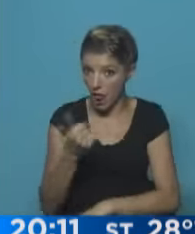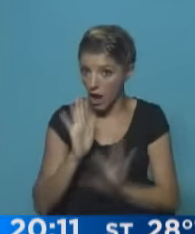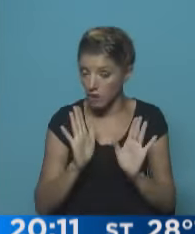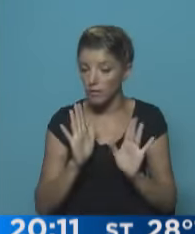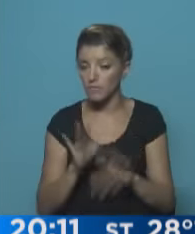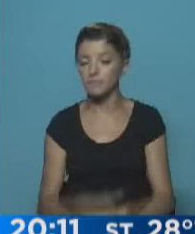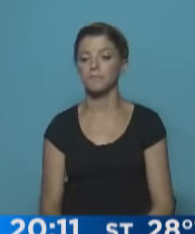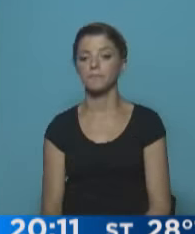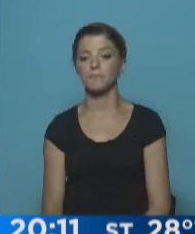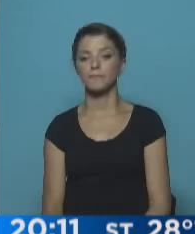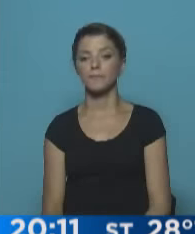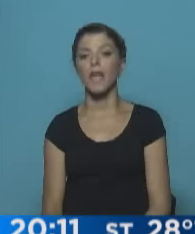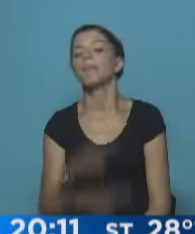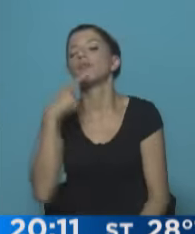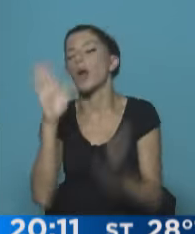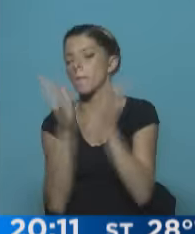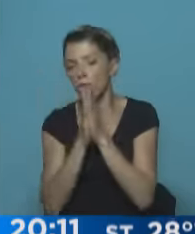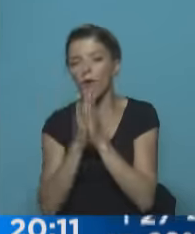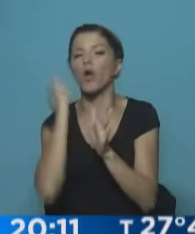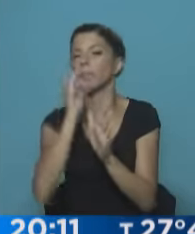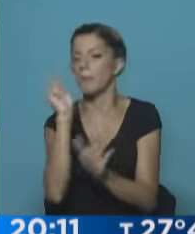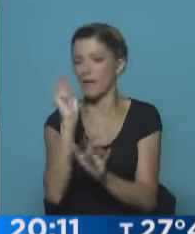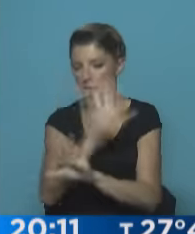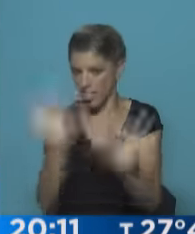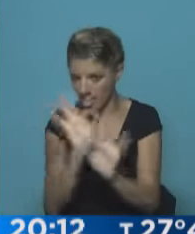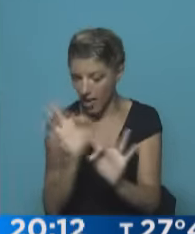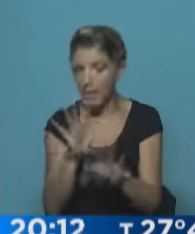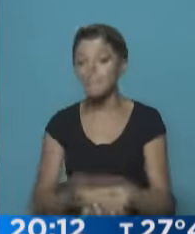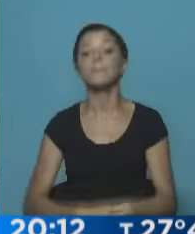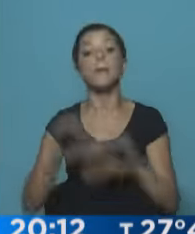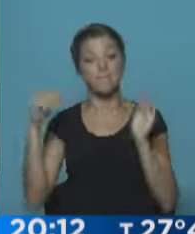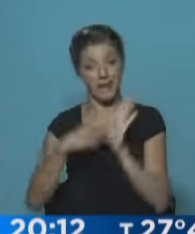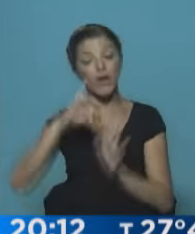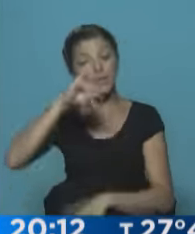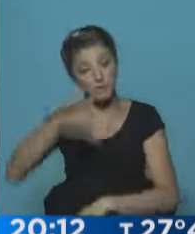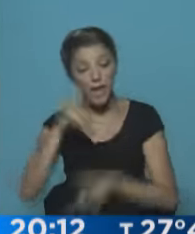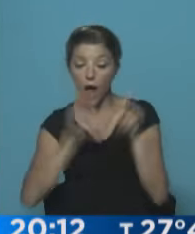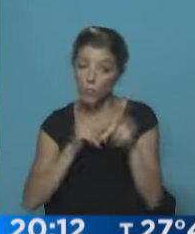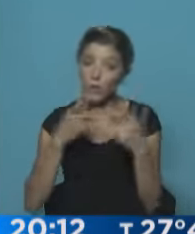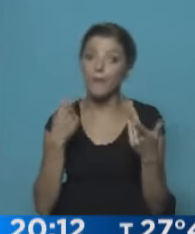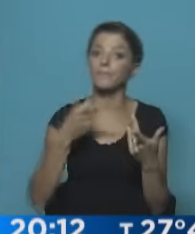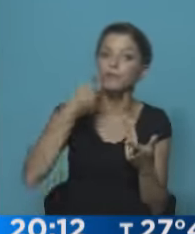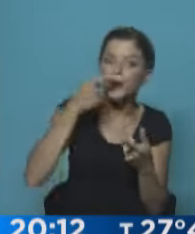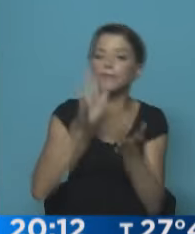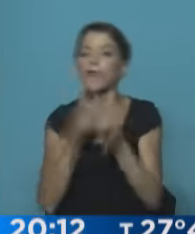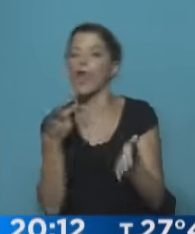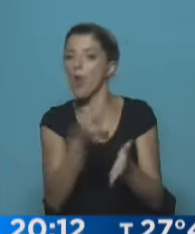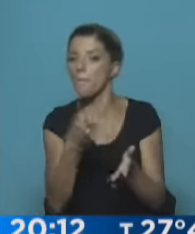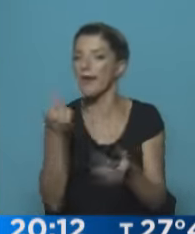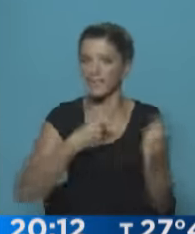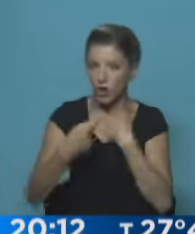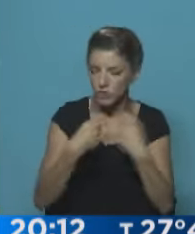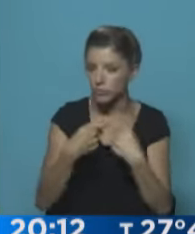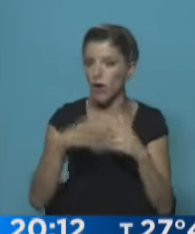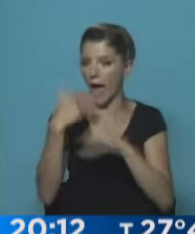pidieron no revelar detalles pero que están están avanzadas las negociaciones